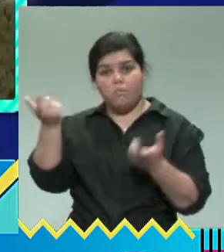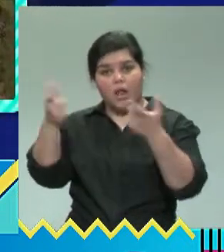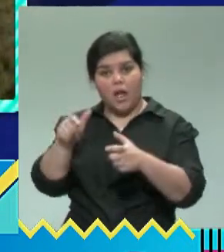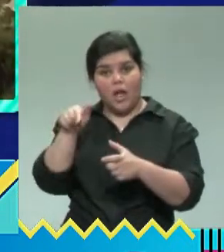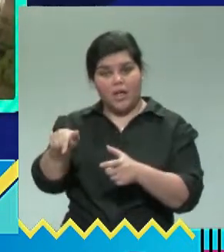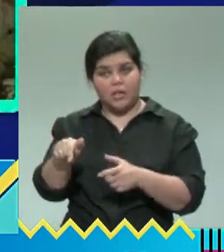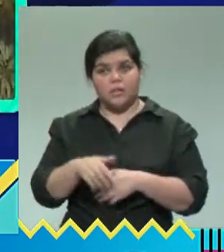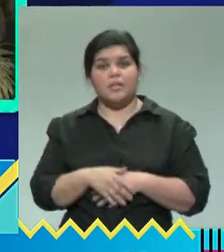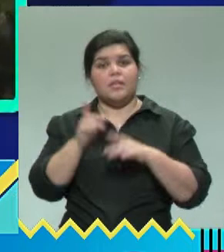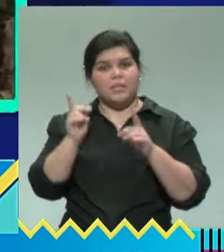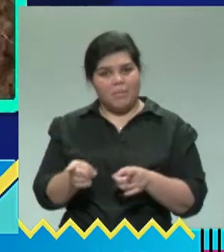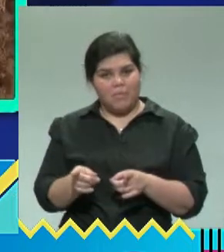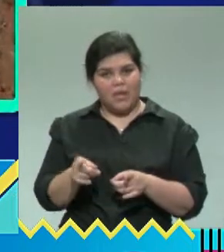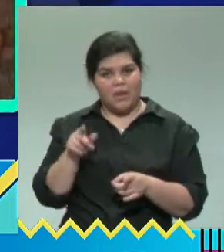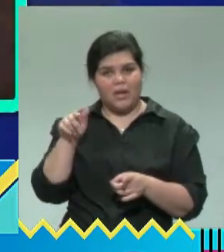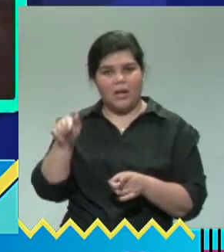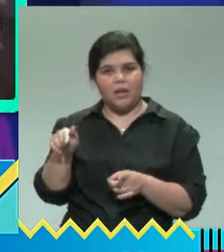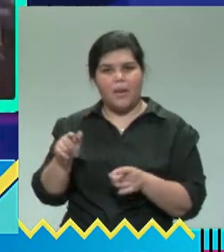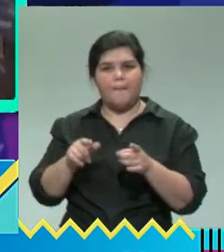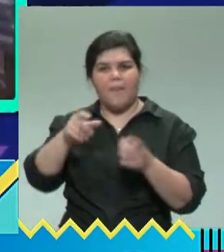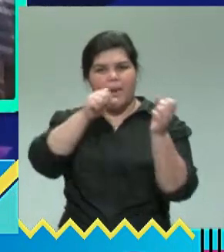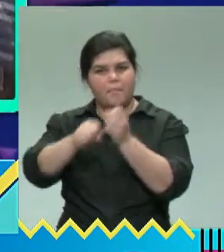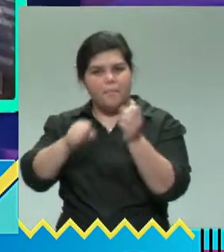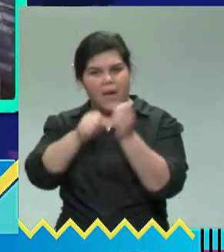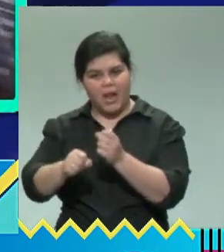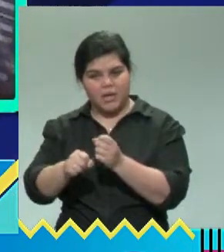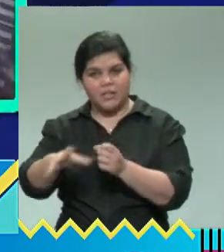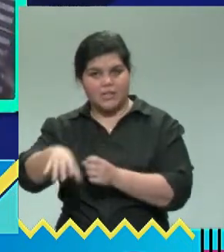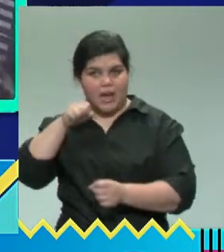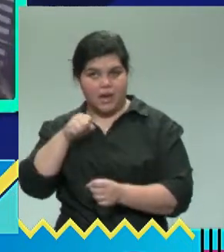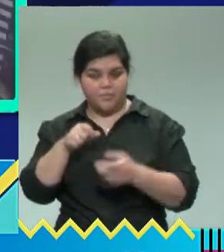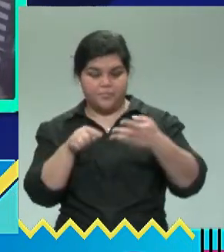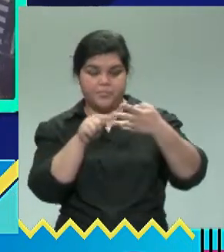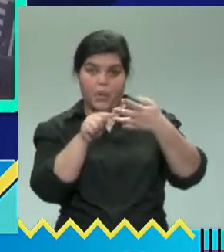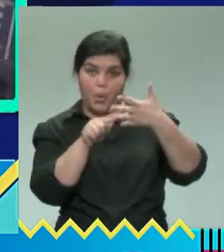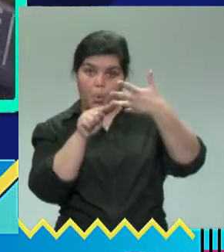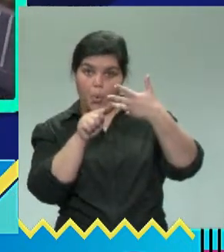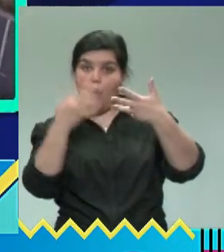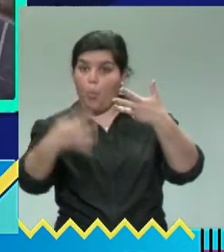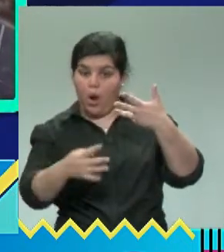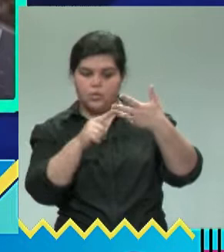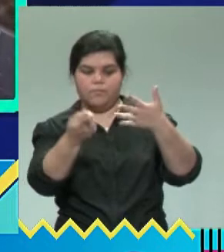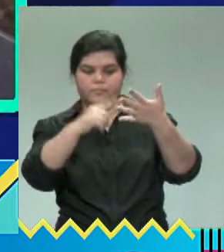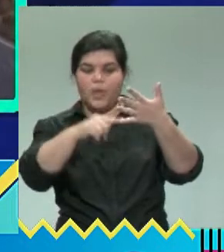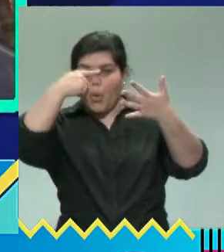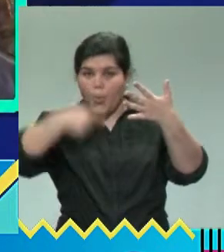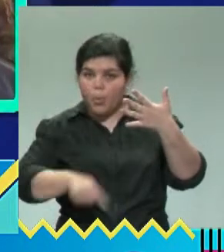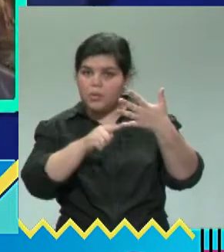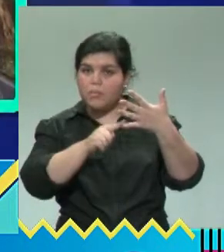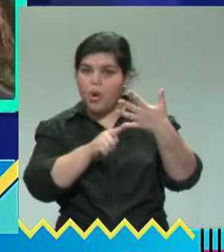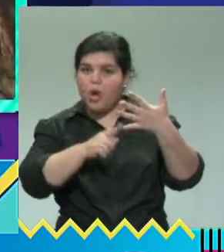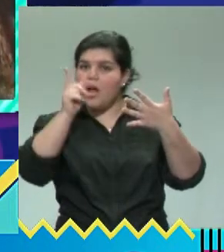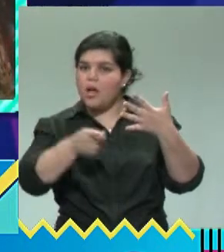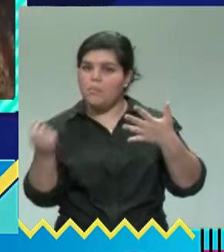no una destoconadora. Ese es el cuarto componente. Y el último también es esencial y ha sido un